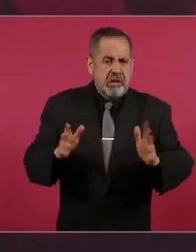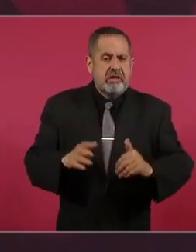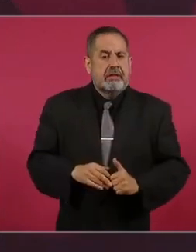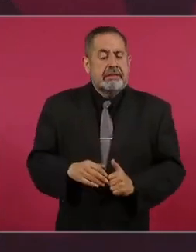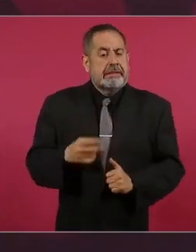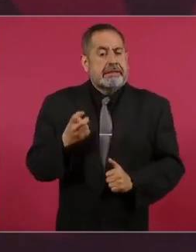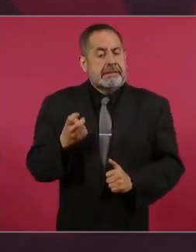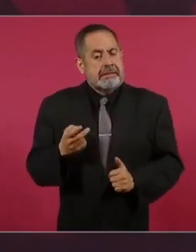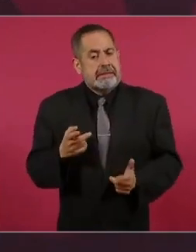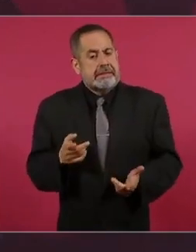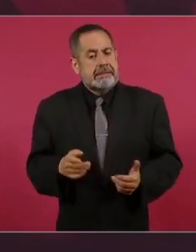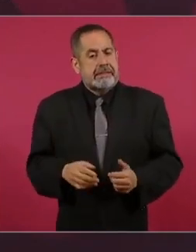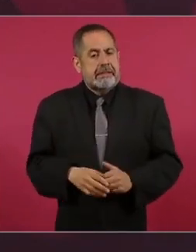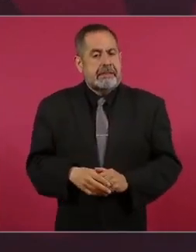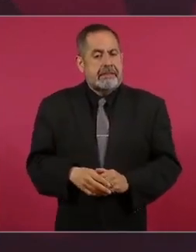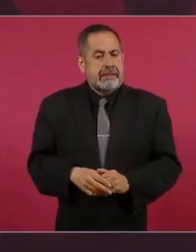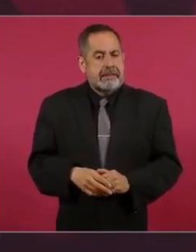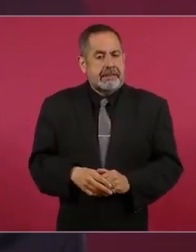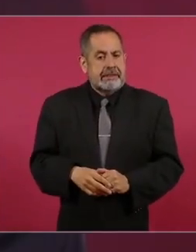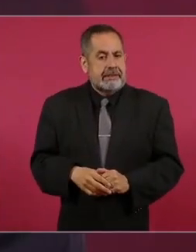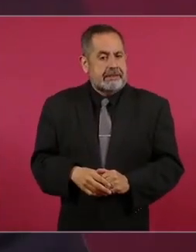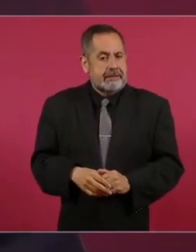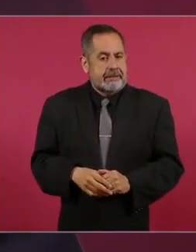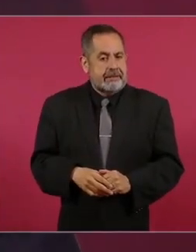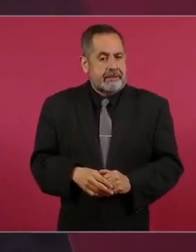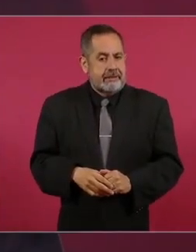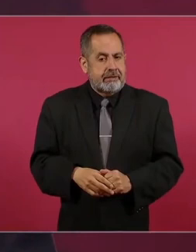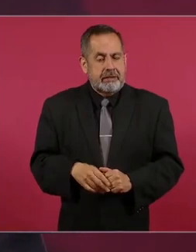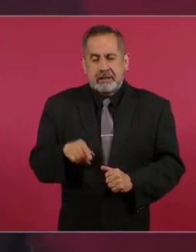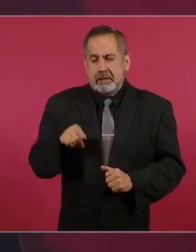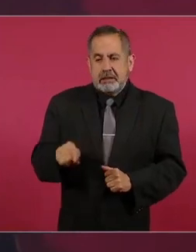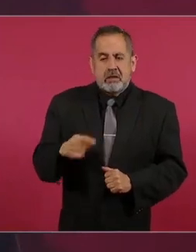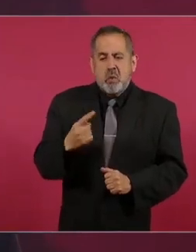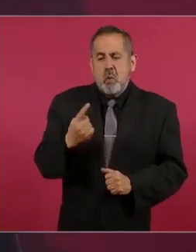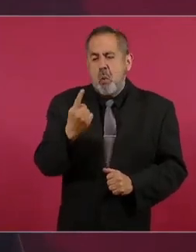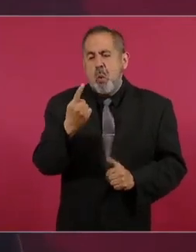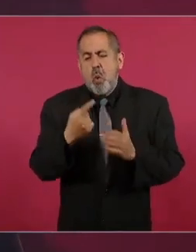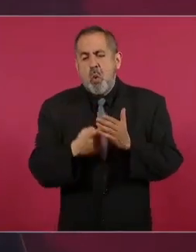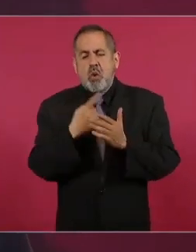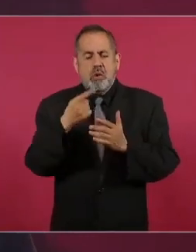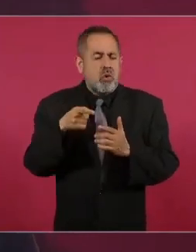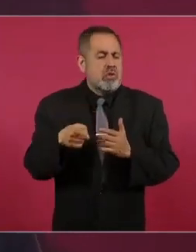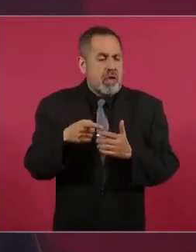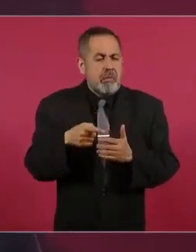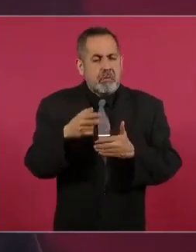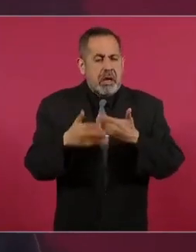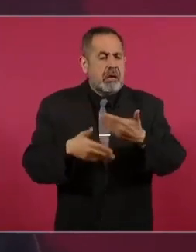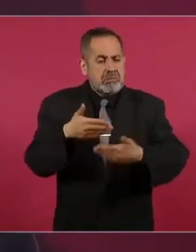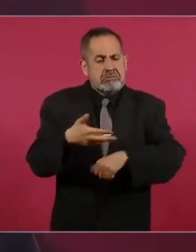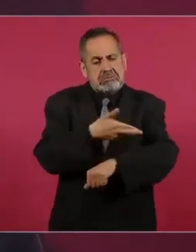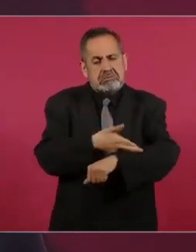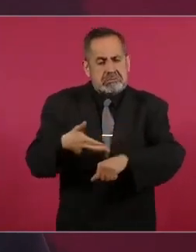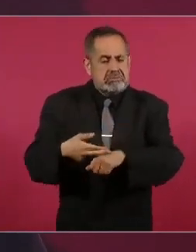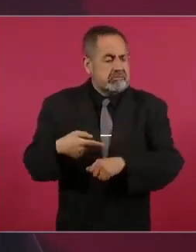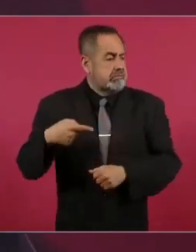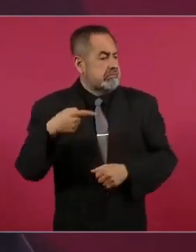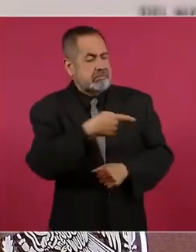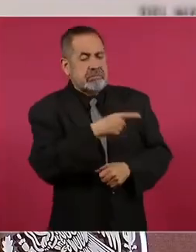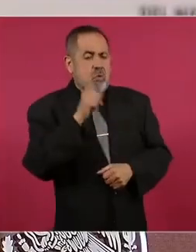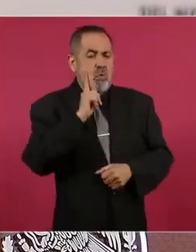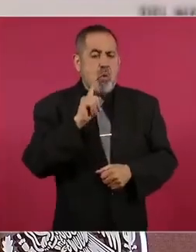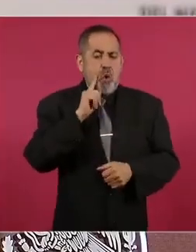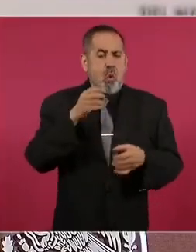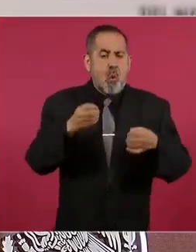Pero pues esto no es más que un incidente, digamos, procesal, en la que la juez